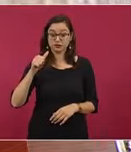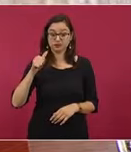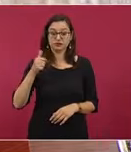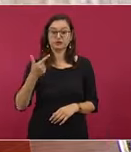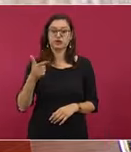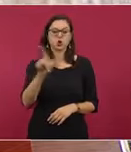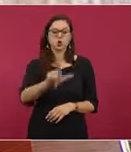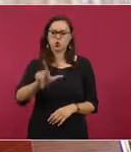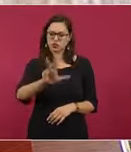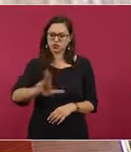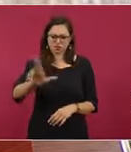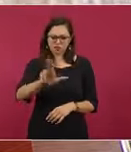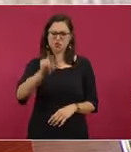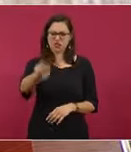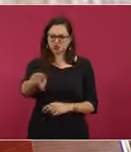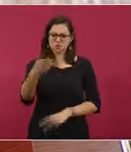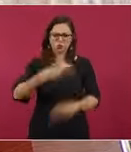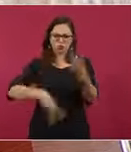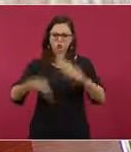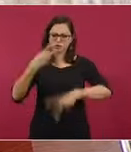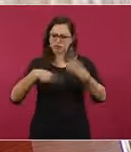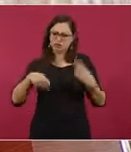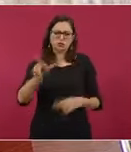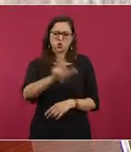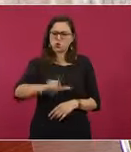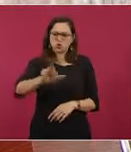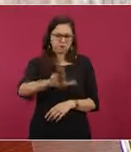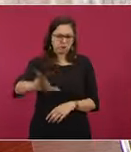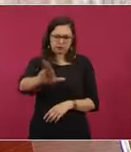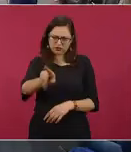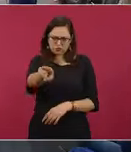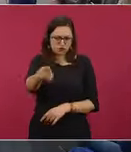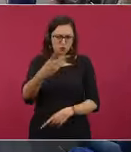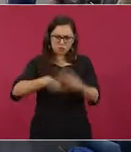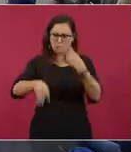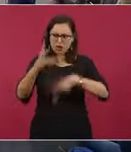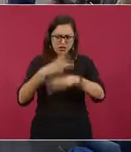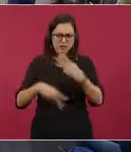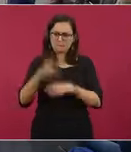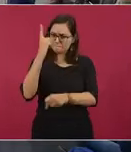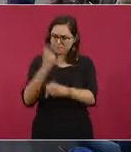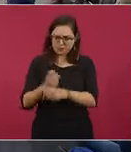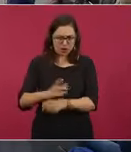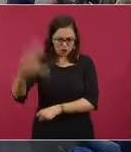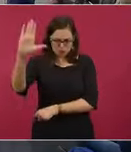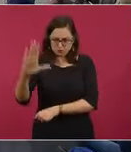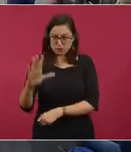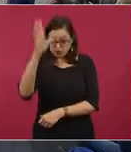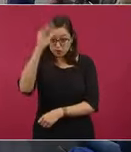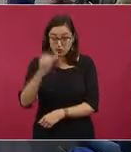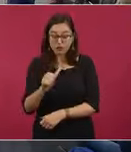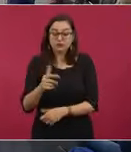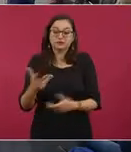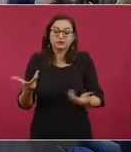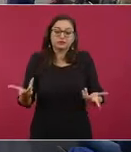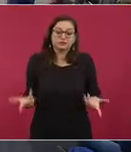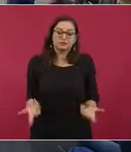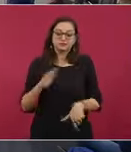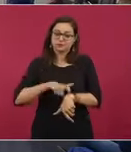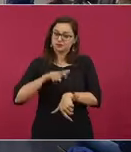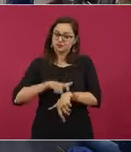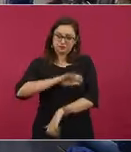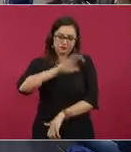Lunes o martes, la semana que viene. Tú tienes prioridad. Gracias. Cuando regreses. ¿De acuerdo? Sí, porque es que ya se